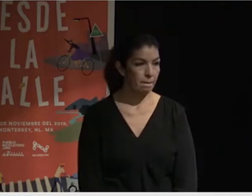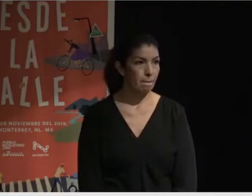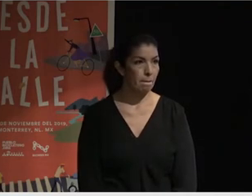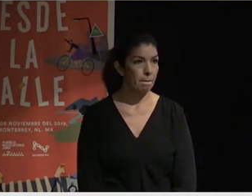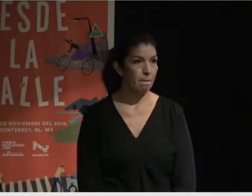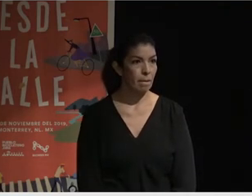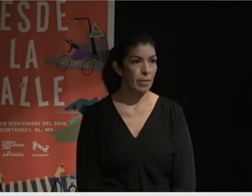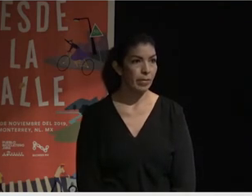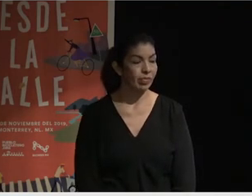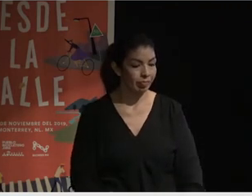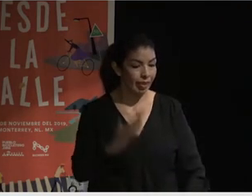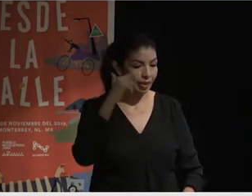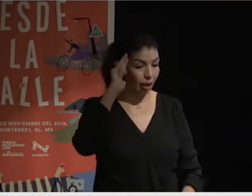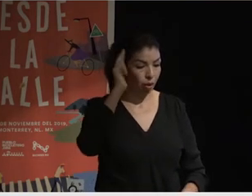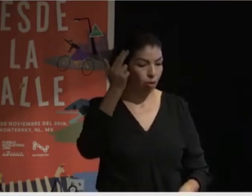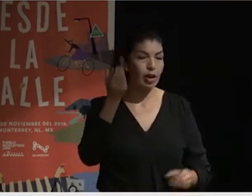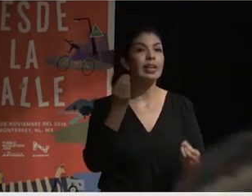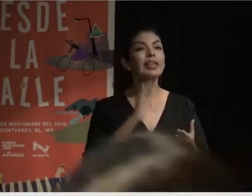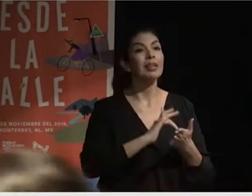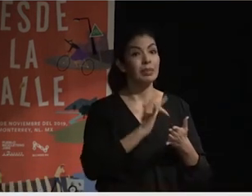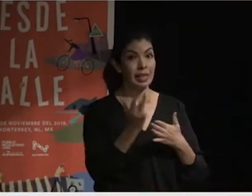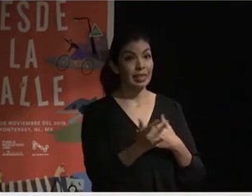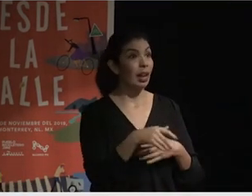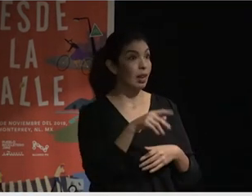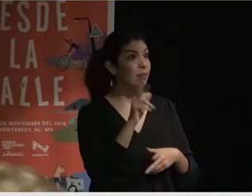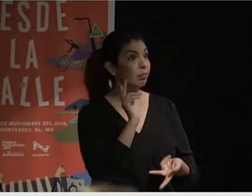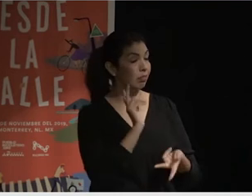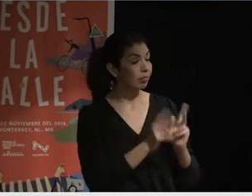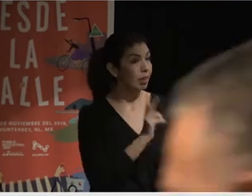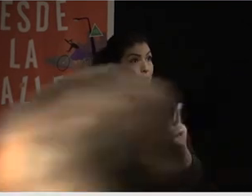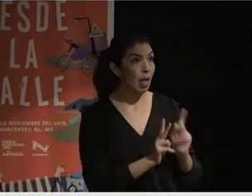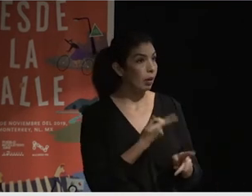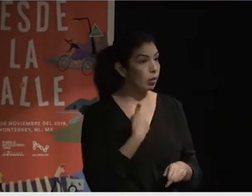Hola, muchas gracias por la discusión, fue súper interesante.